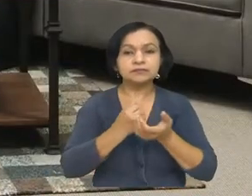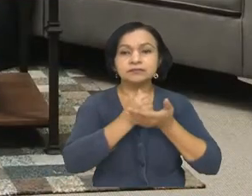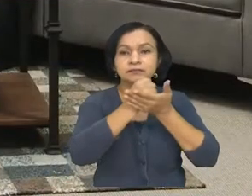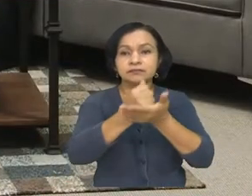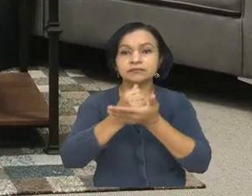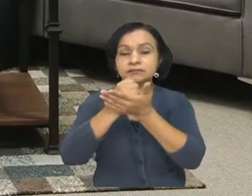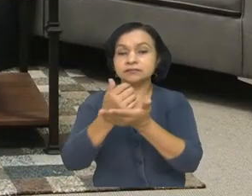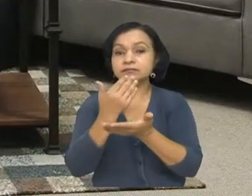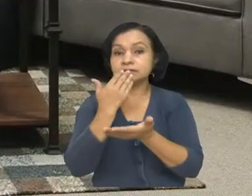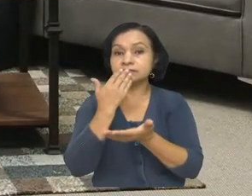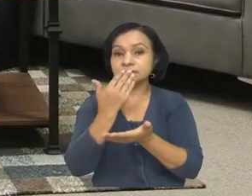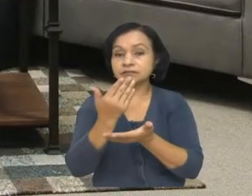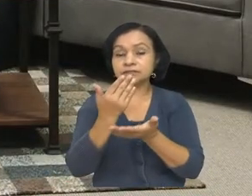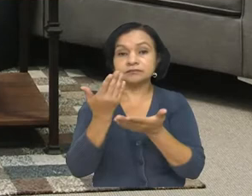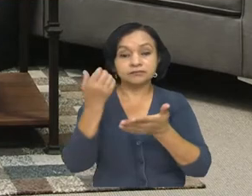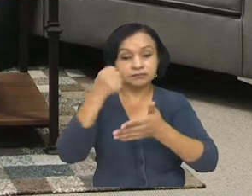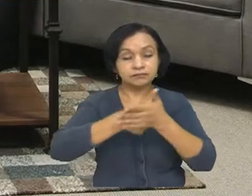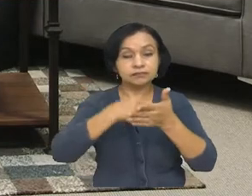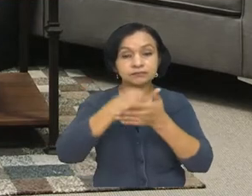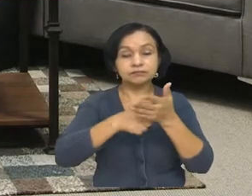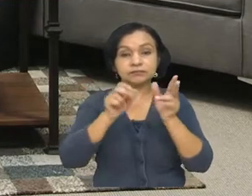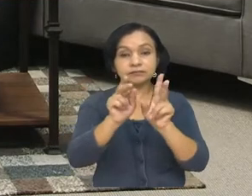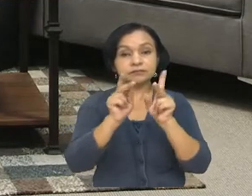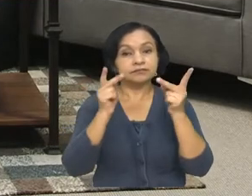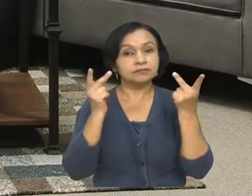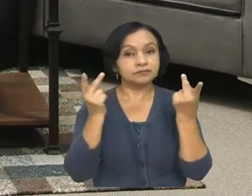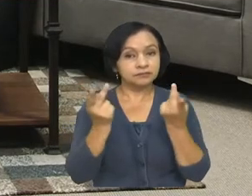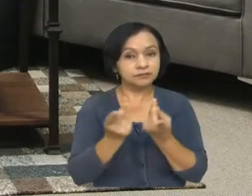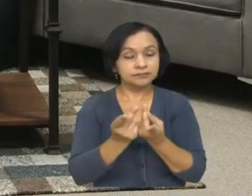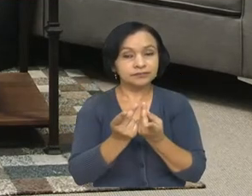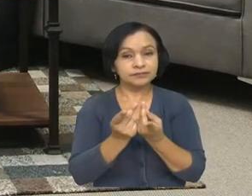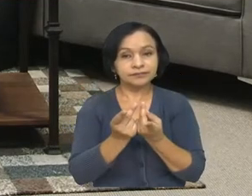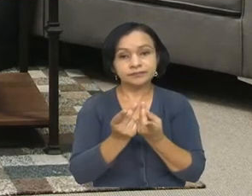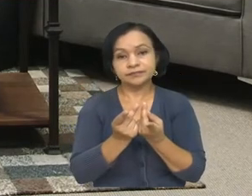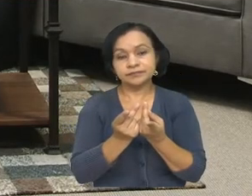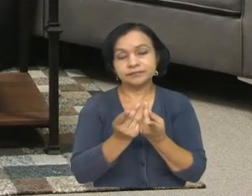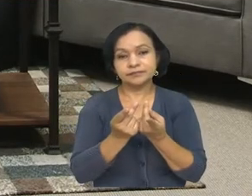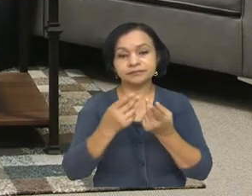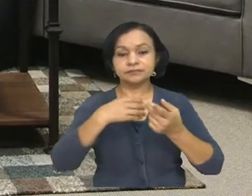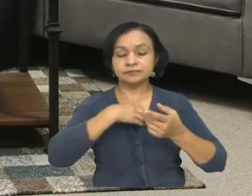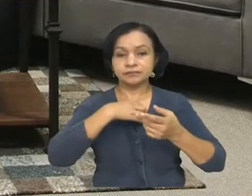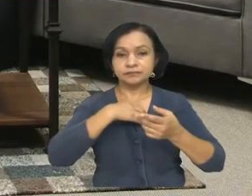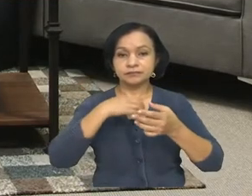bueno, acuérdate que esa fue una lucha de todo el pueblo y ya nosotros también